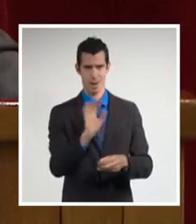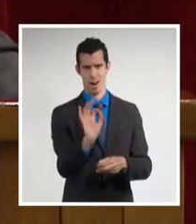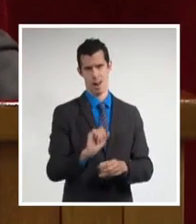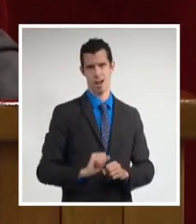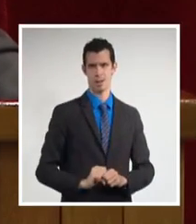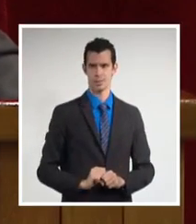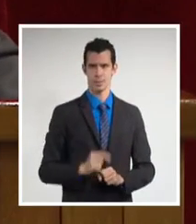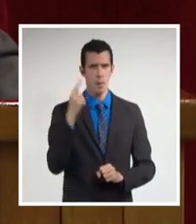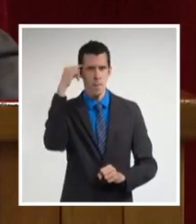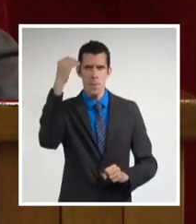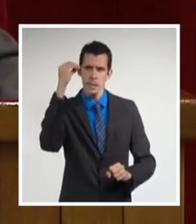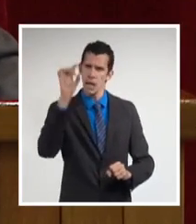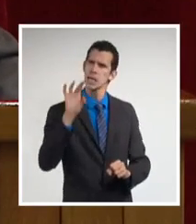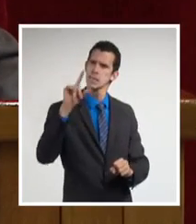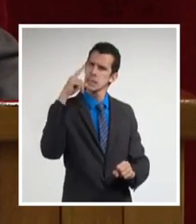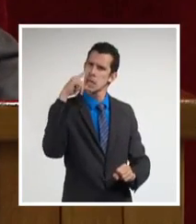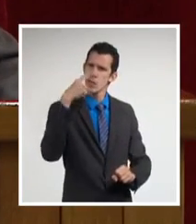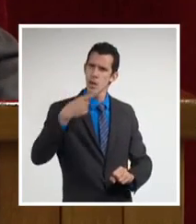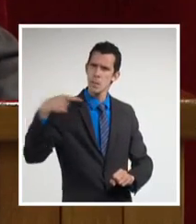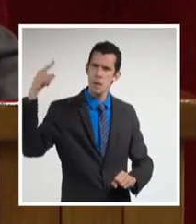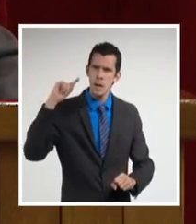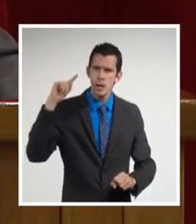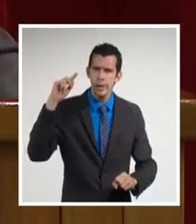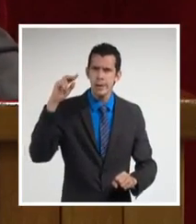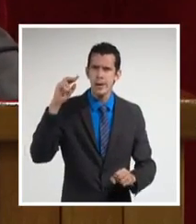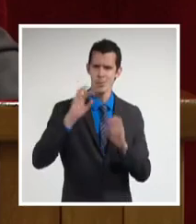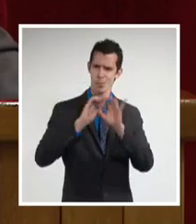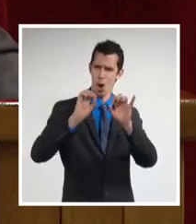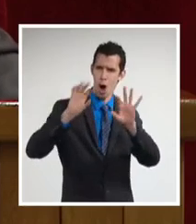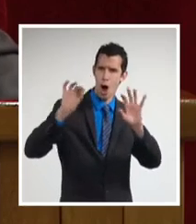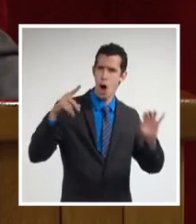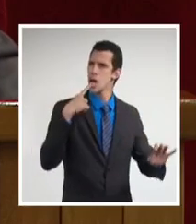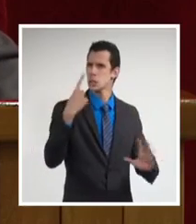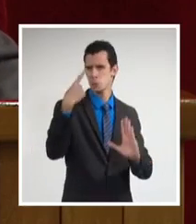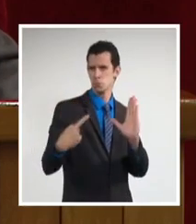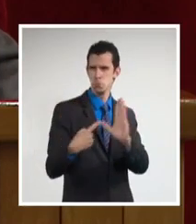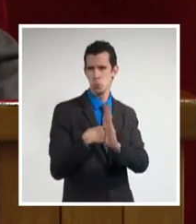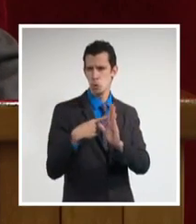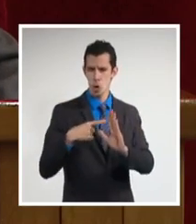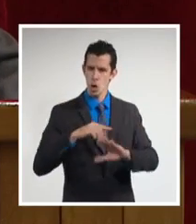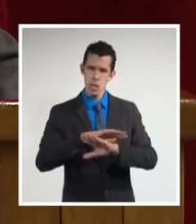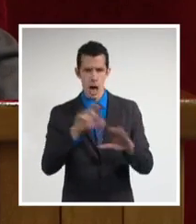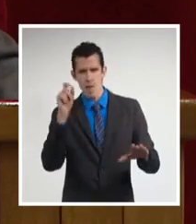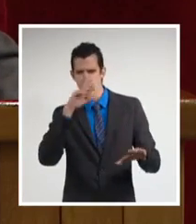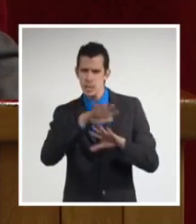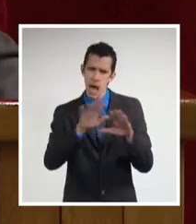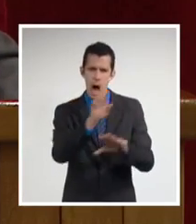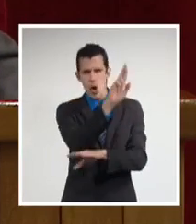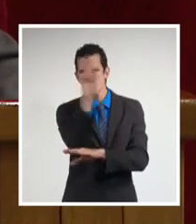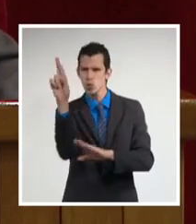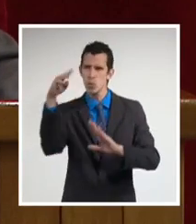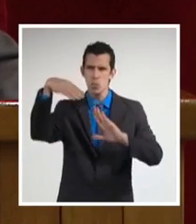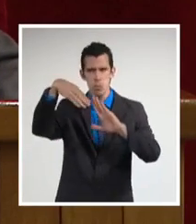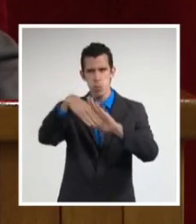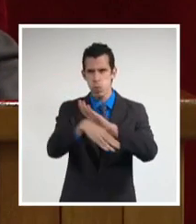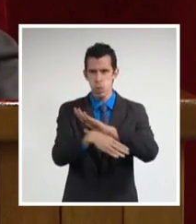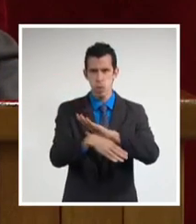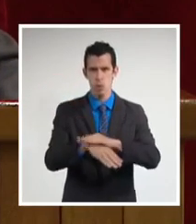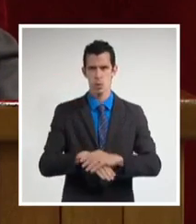de noviembre pasado. En algunas plataformas digitales se habló incluso del último día de la Revolución